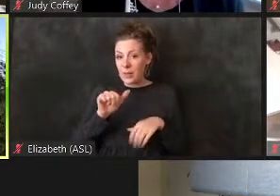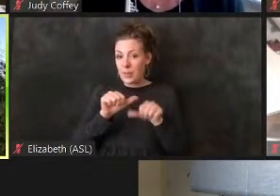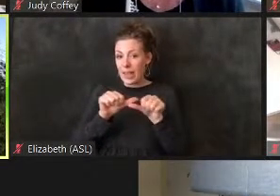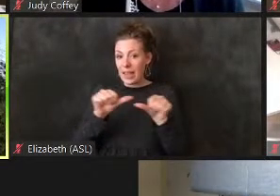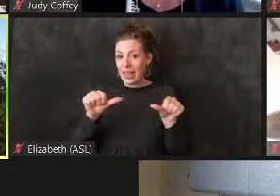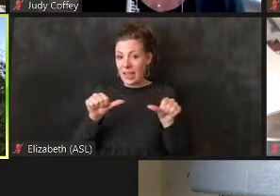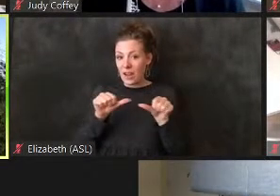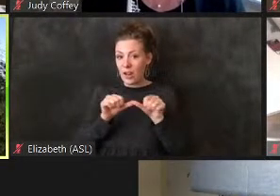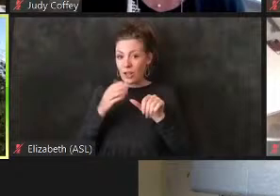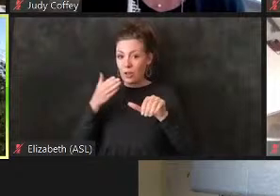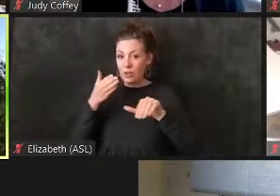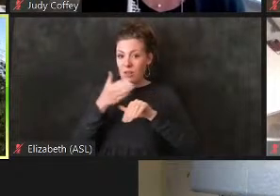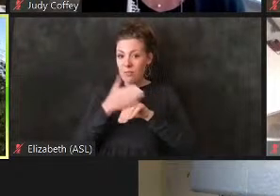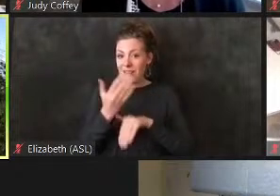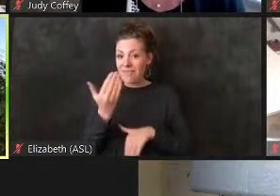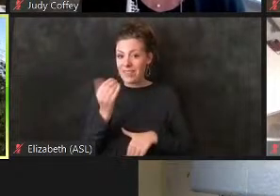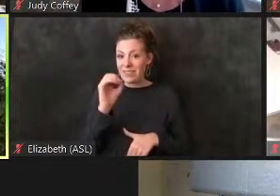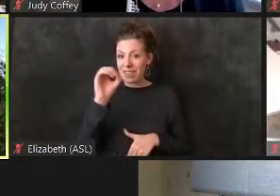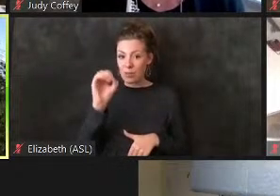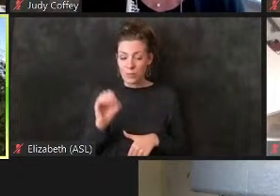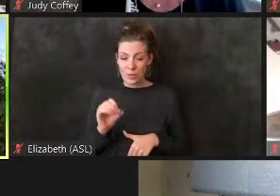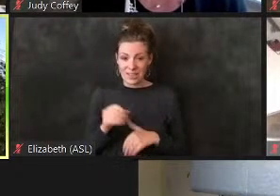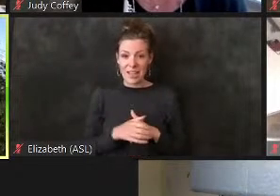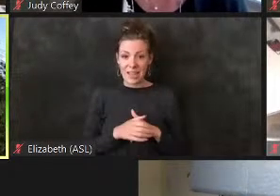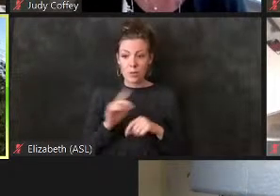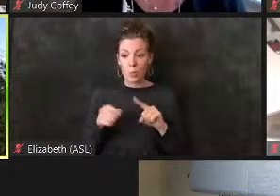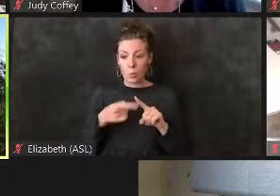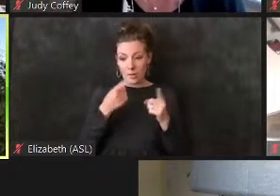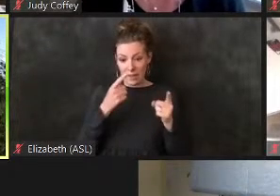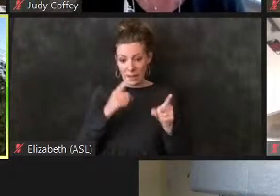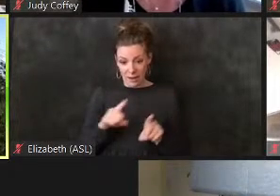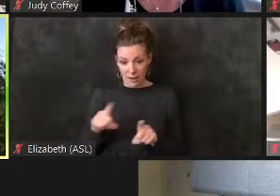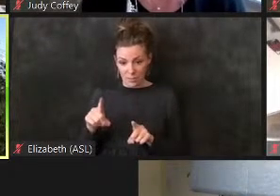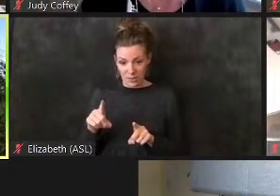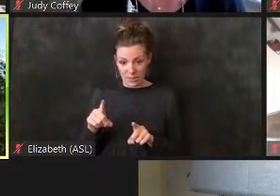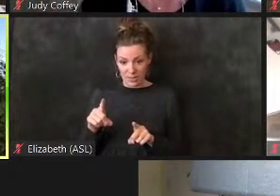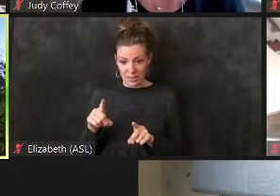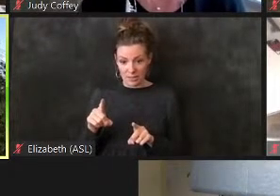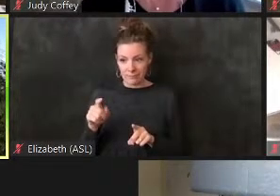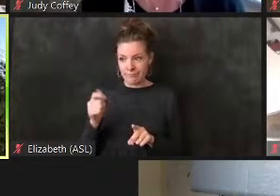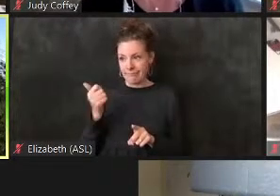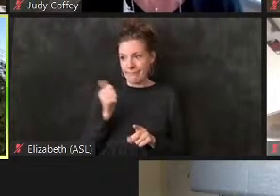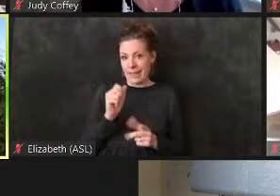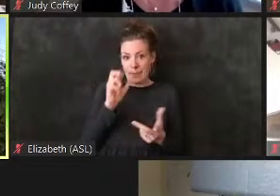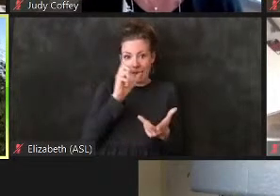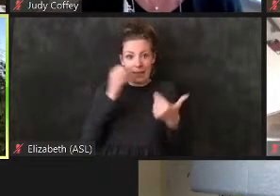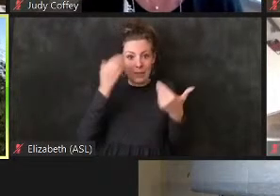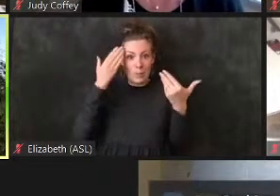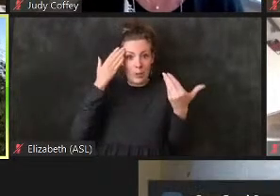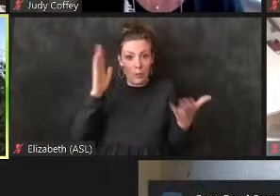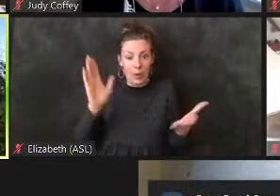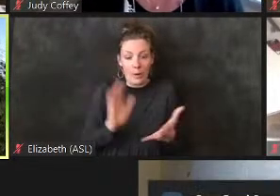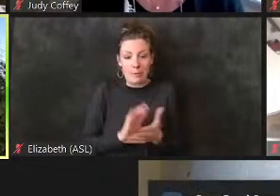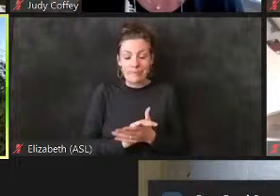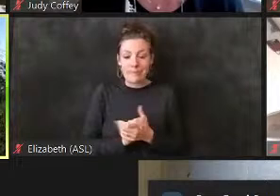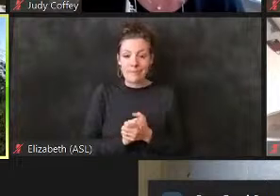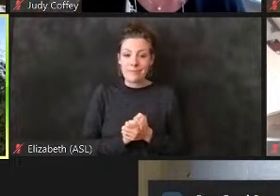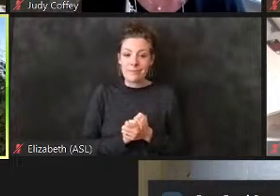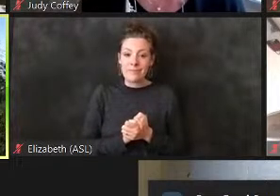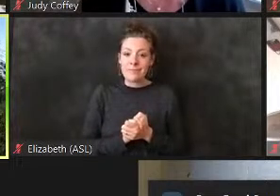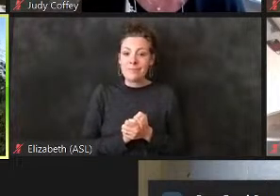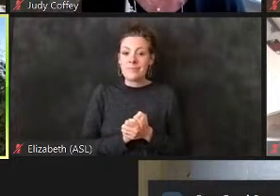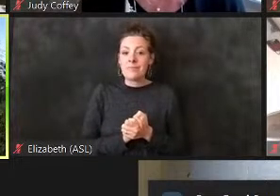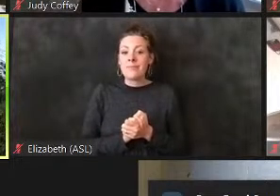el límite de las ICUs, de los cuartos de emergencia, se levanten. Cuando eso suceda, entonces eso puede